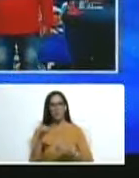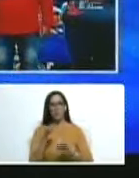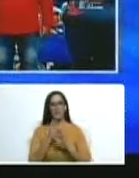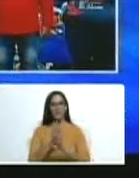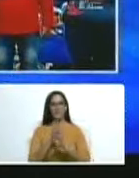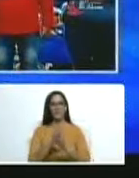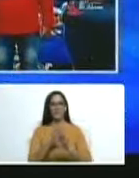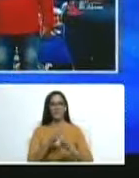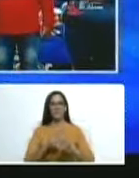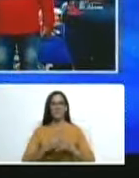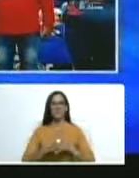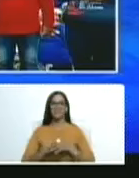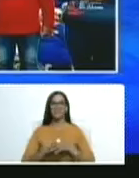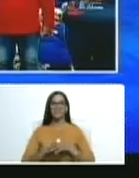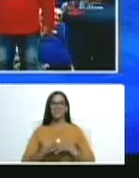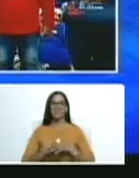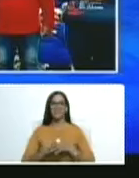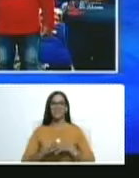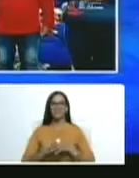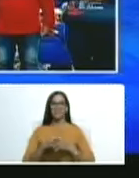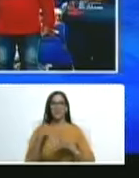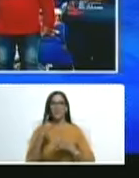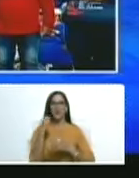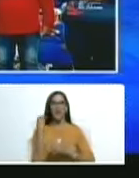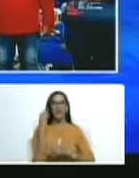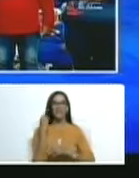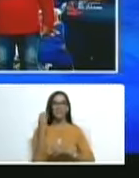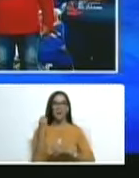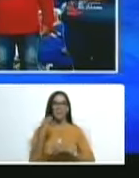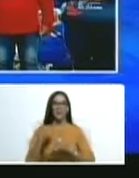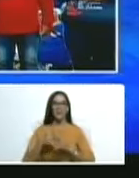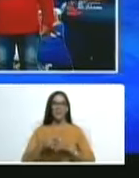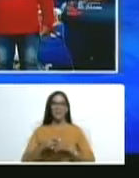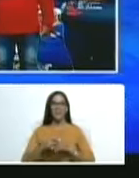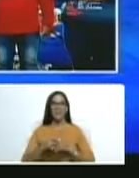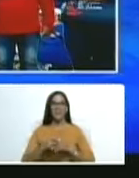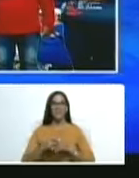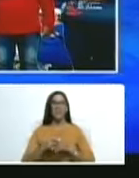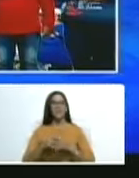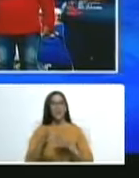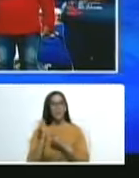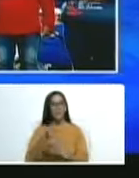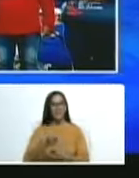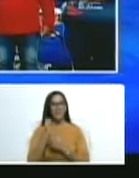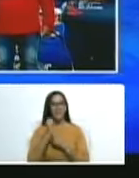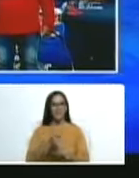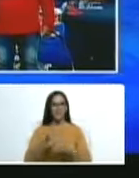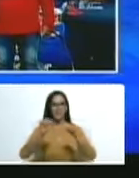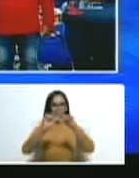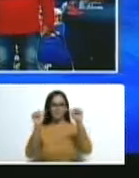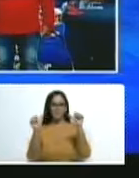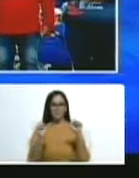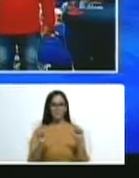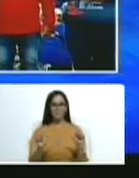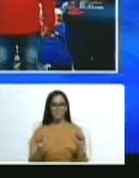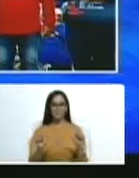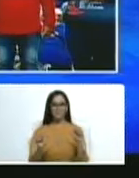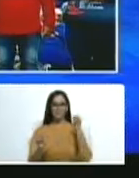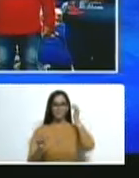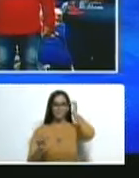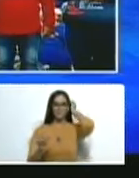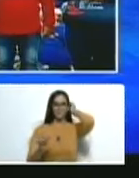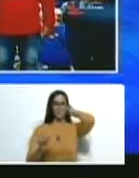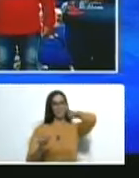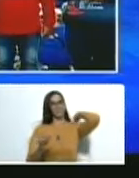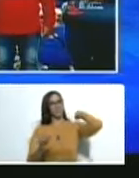marcha lacustre. Y una asamblea de pescadores y pescadoras artesanales allá